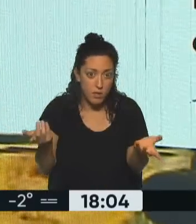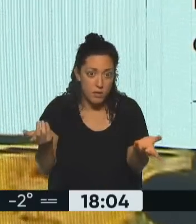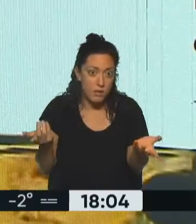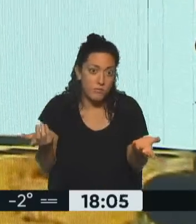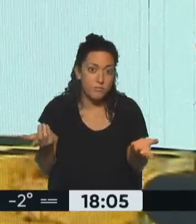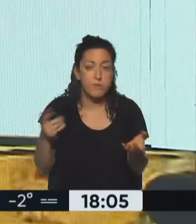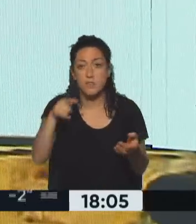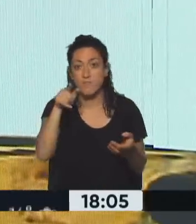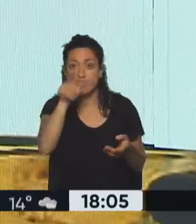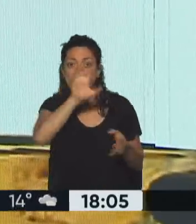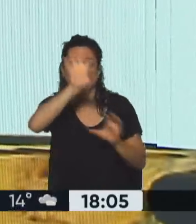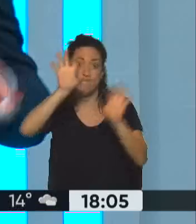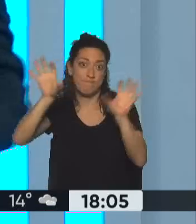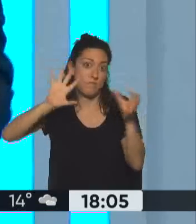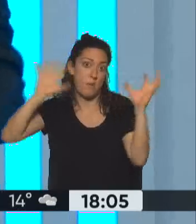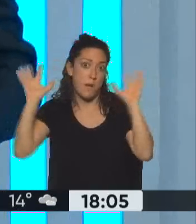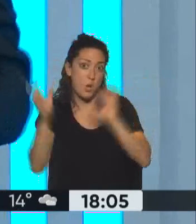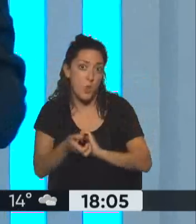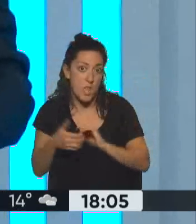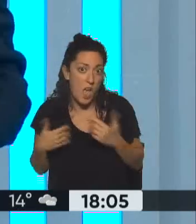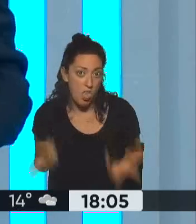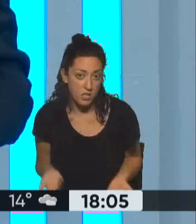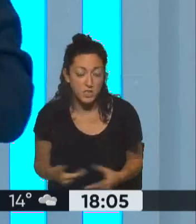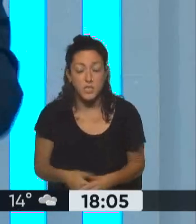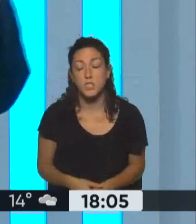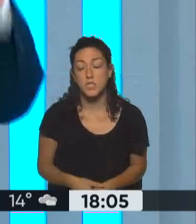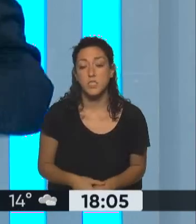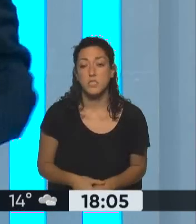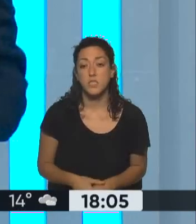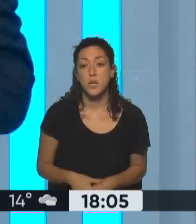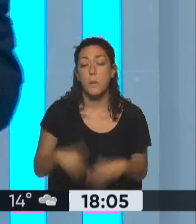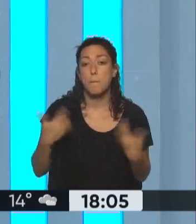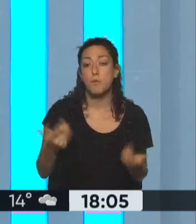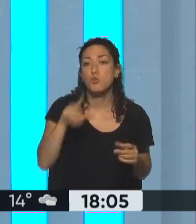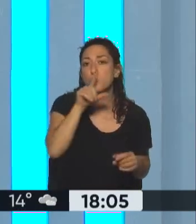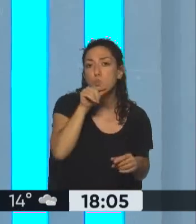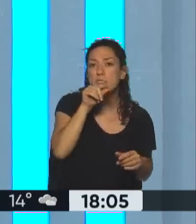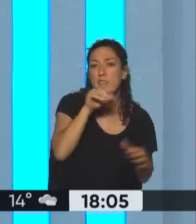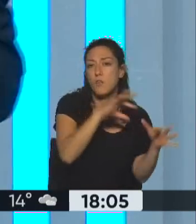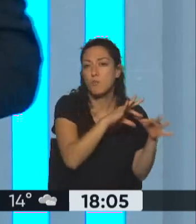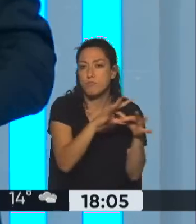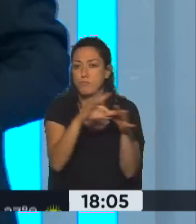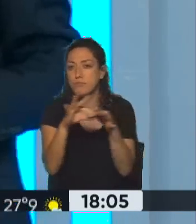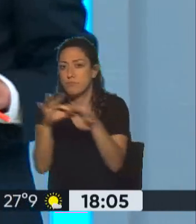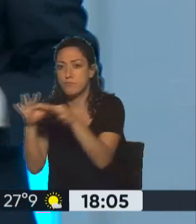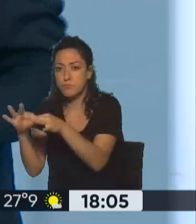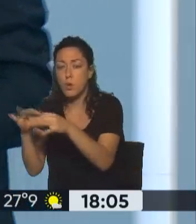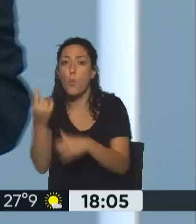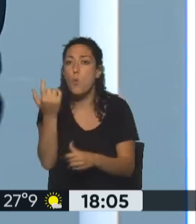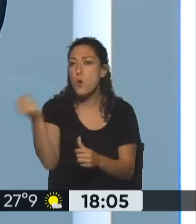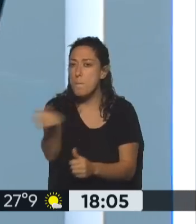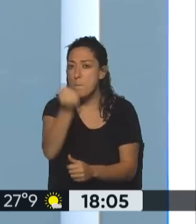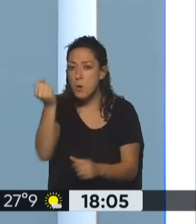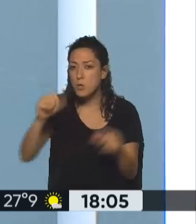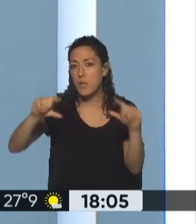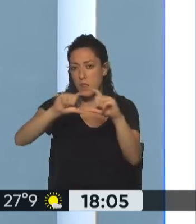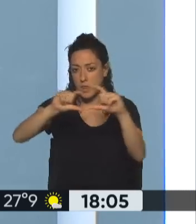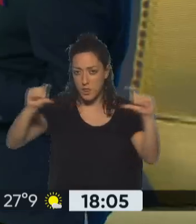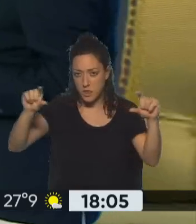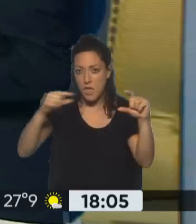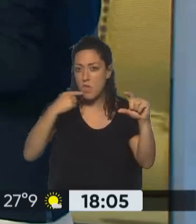perjudicadas. Y de una larga cadena de tuits, uno de ellos también, muy destacado, es este,